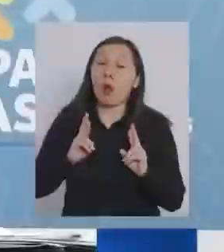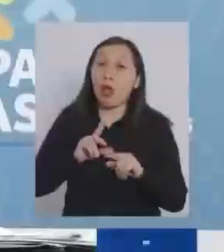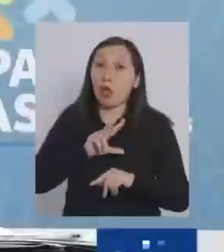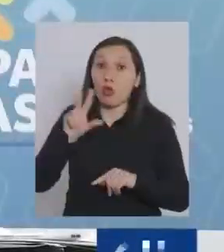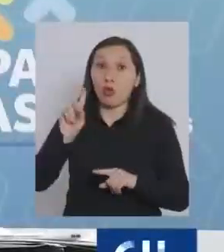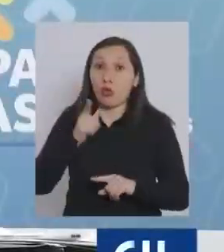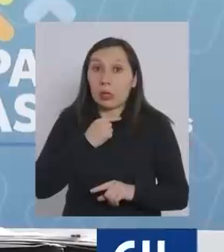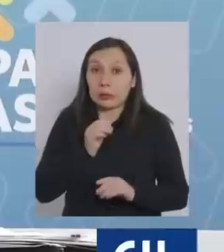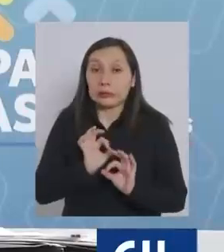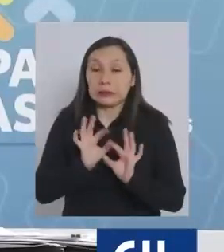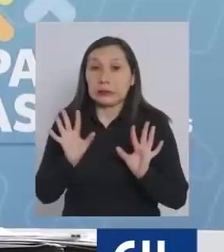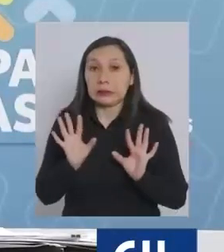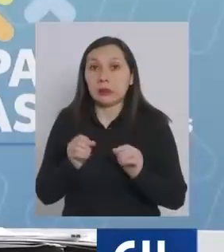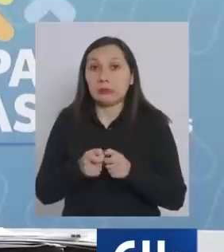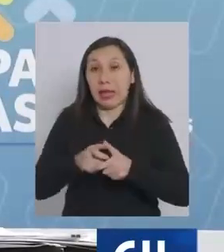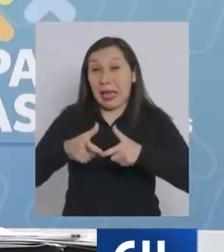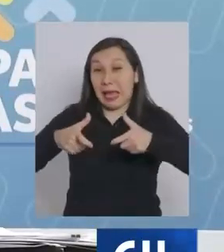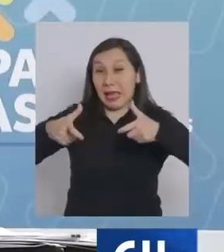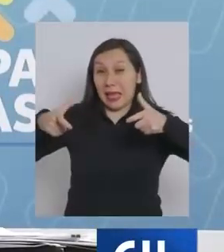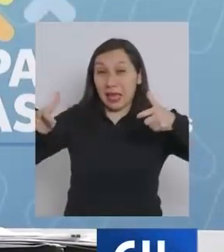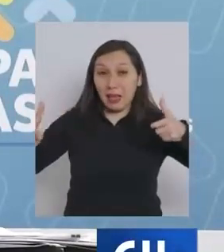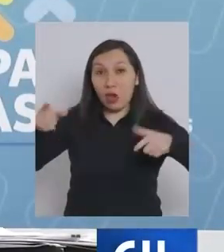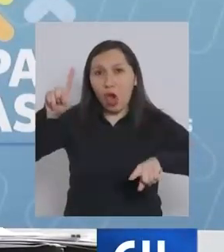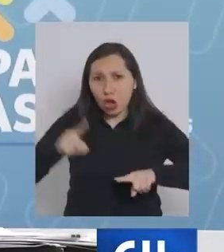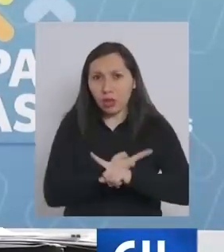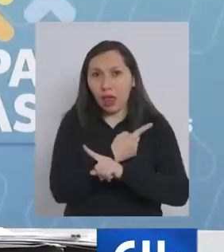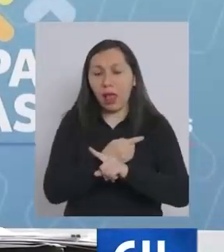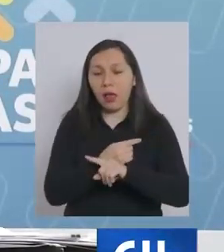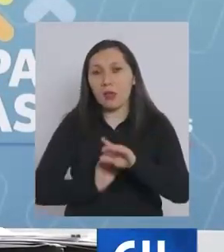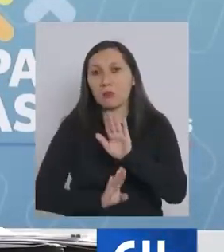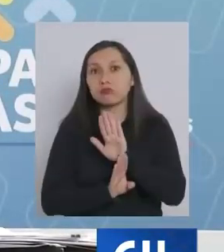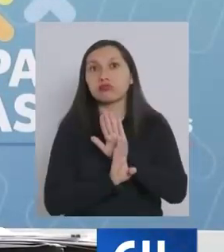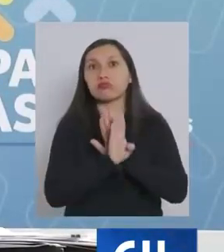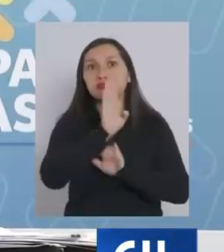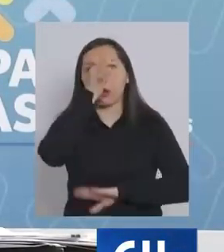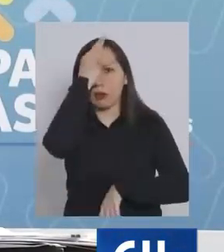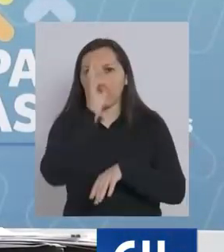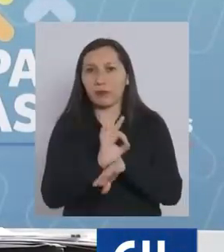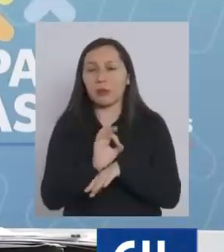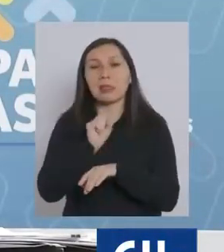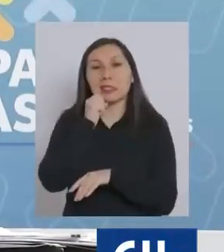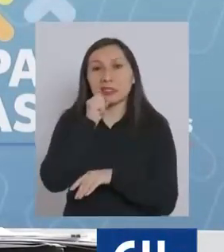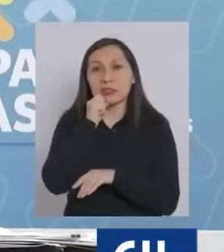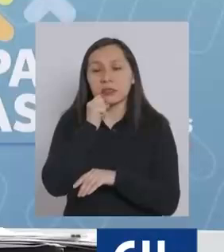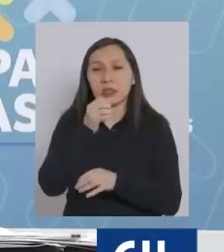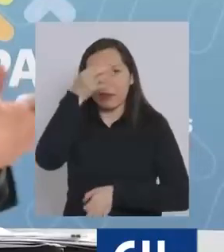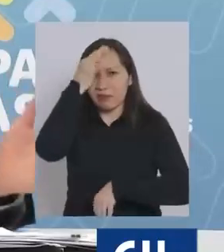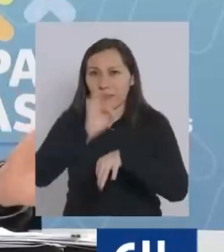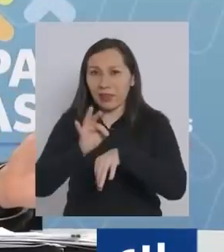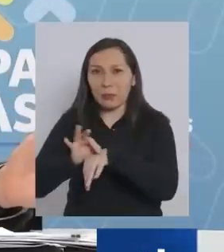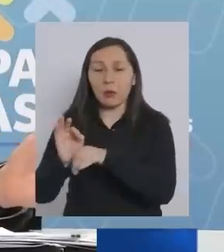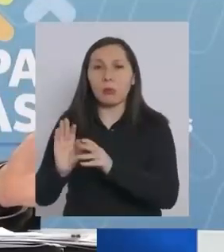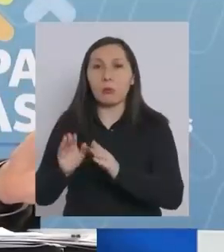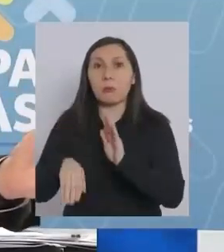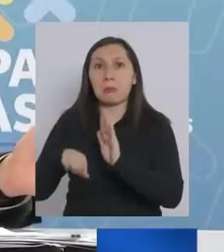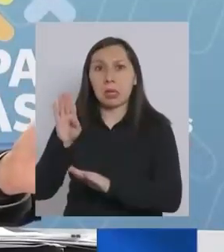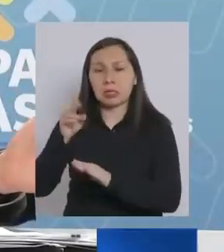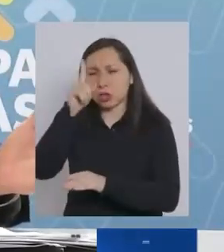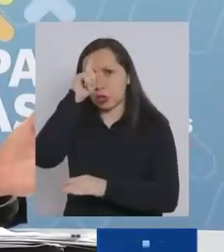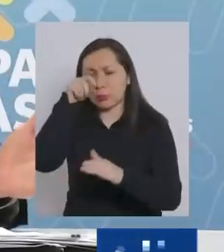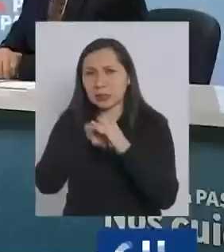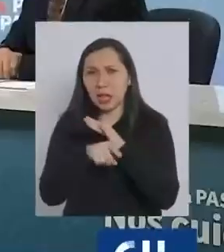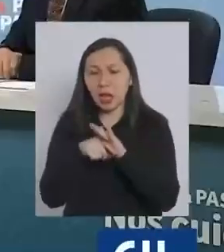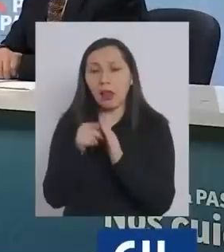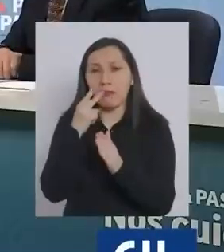En el caso que aumenten los casos en forma explosiva y tengamos un aumento, que no solamente signifique el número de casos, sino que sobre todo hospitalizaciones,